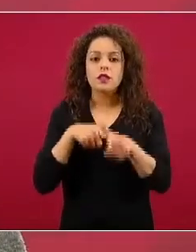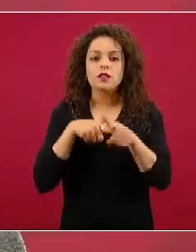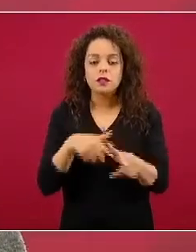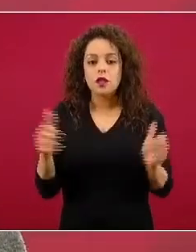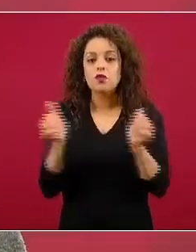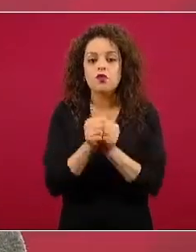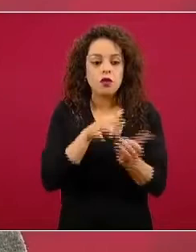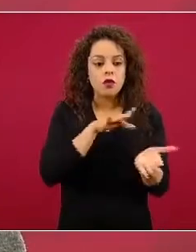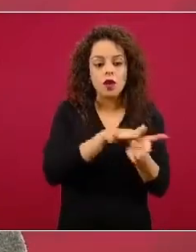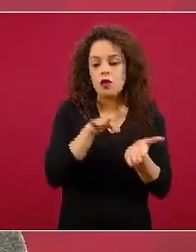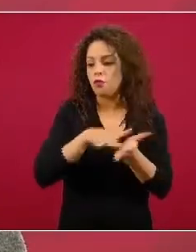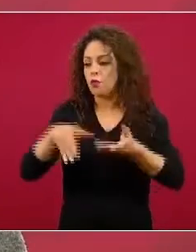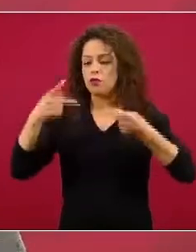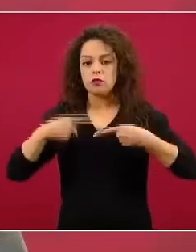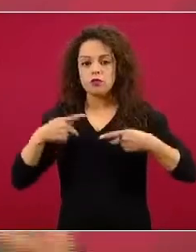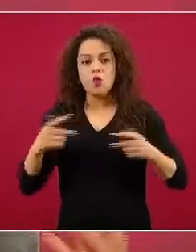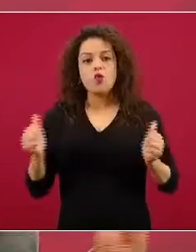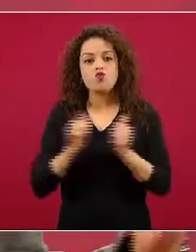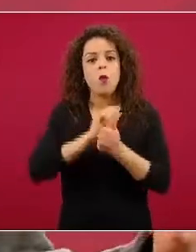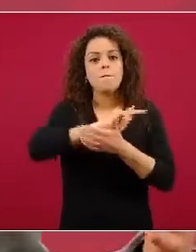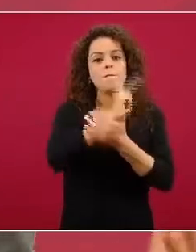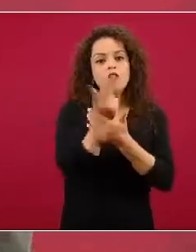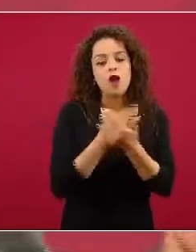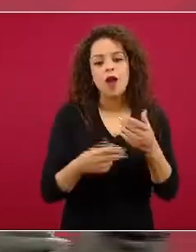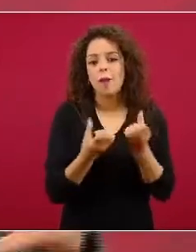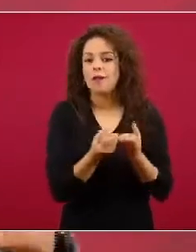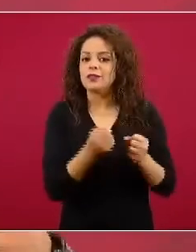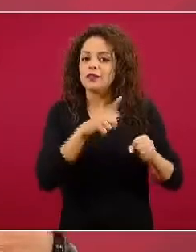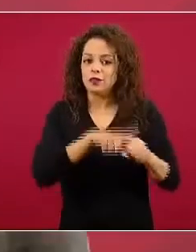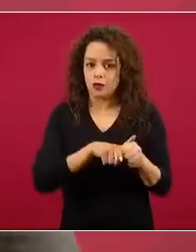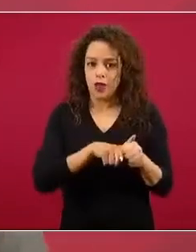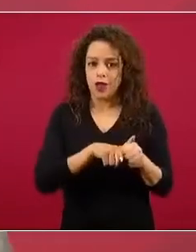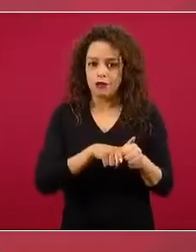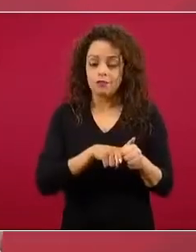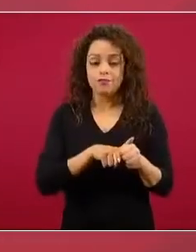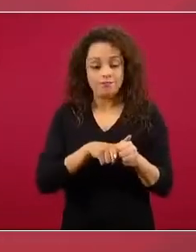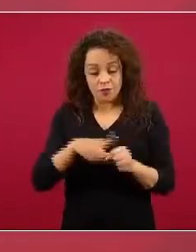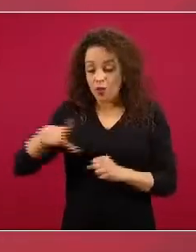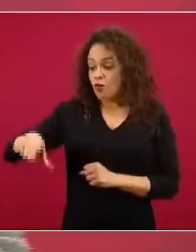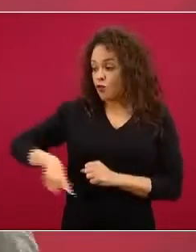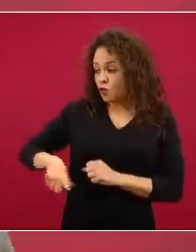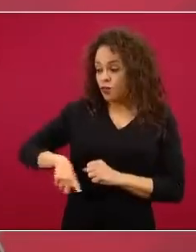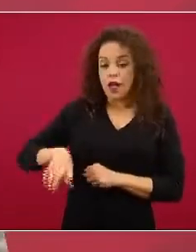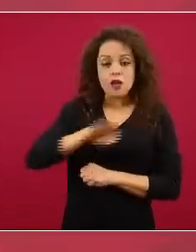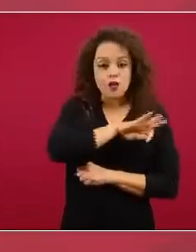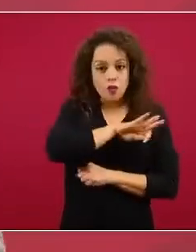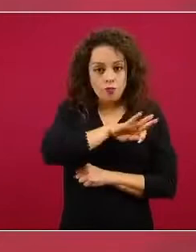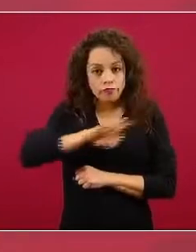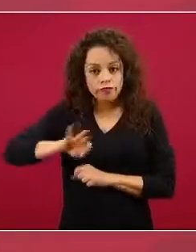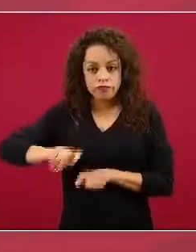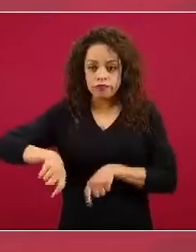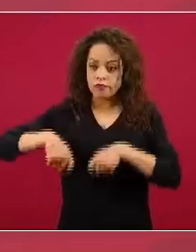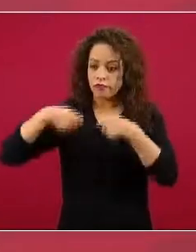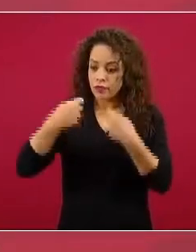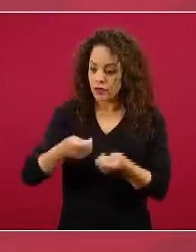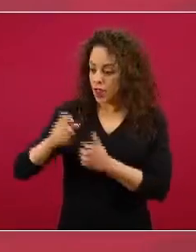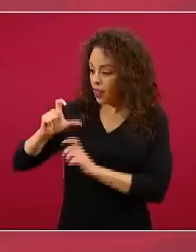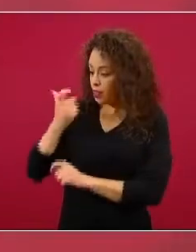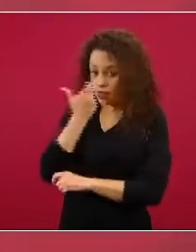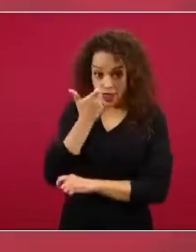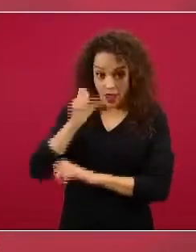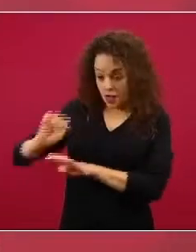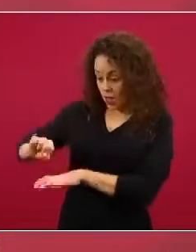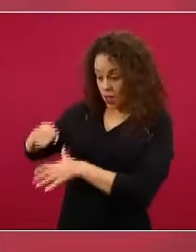sociales que permiten que el gobierno transfiera recursos directamente a las personas